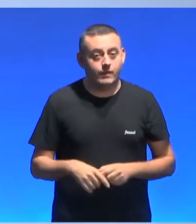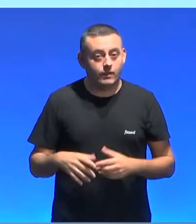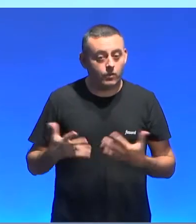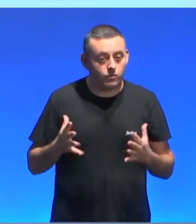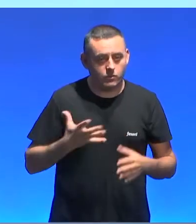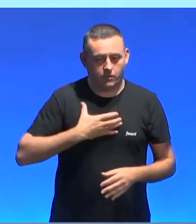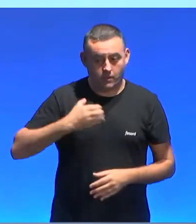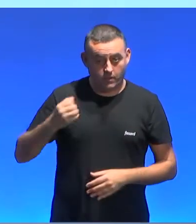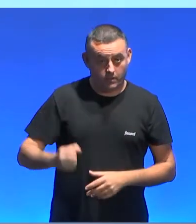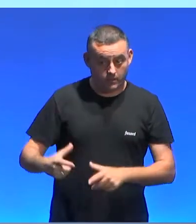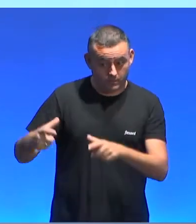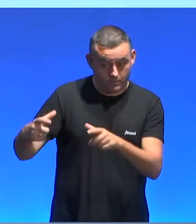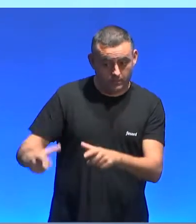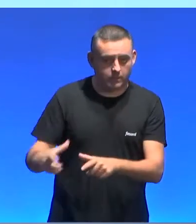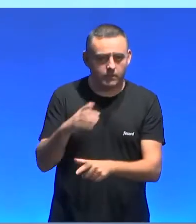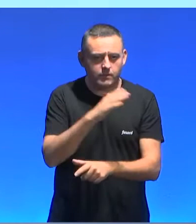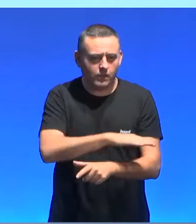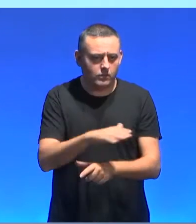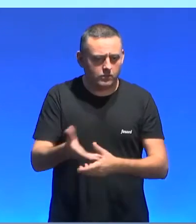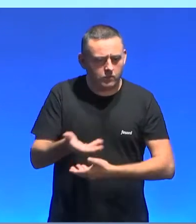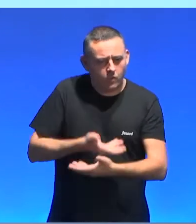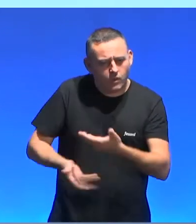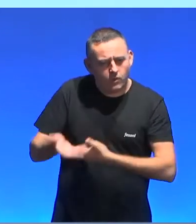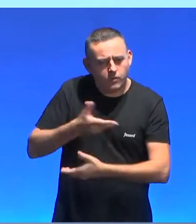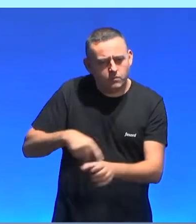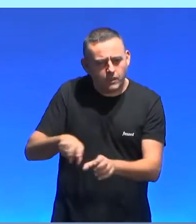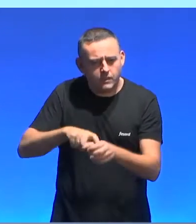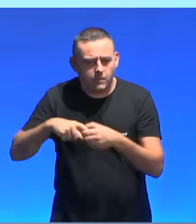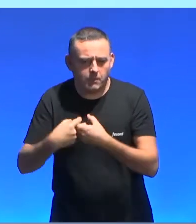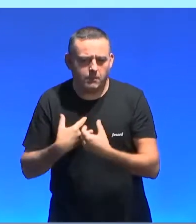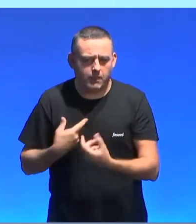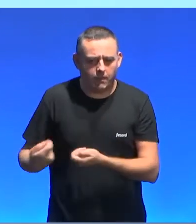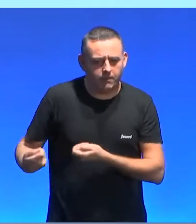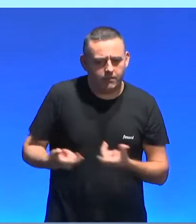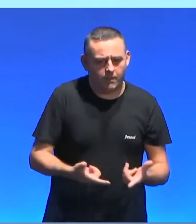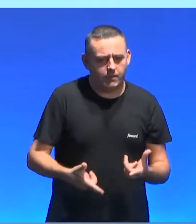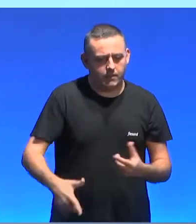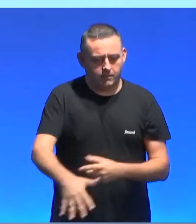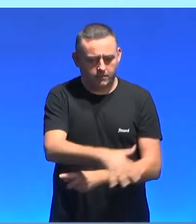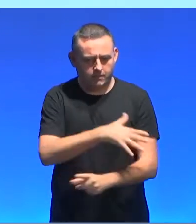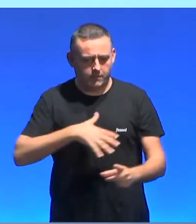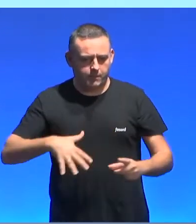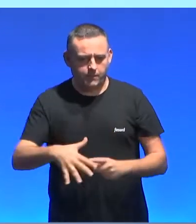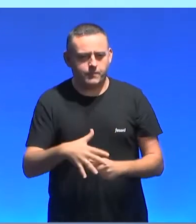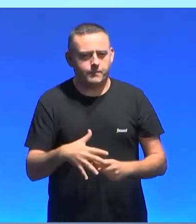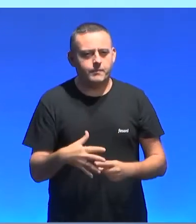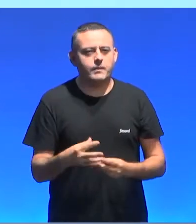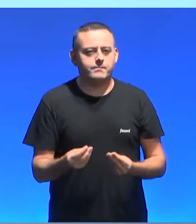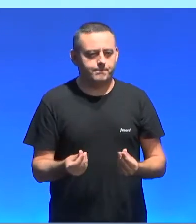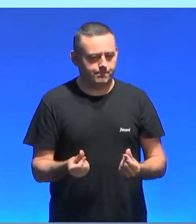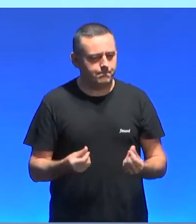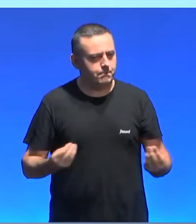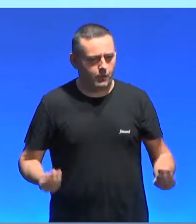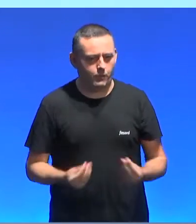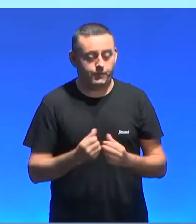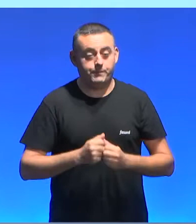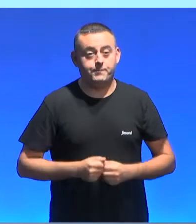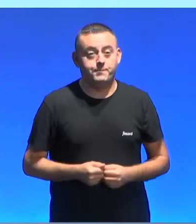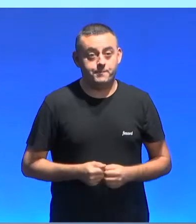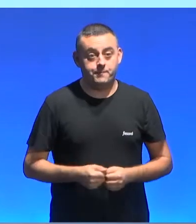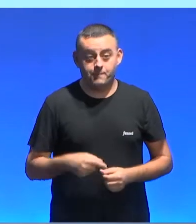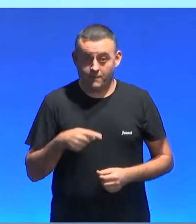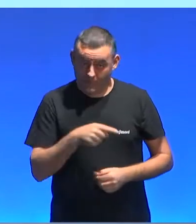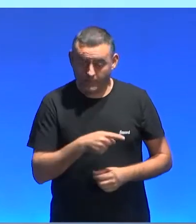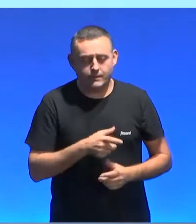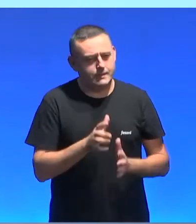desarrollar ideas que vayan a mejorar sus entornos urbanos. Un tema central que nos va a hablar y de una forma muy clarita